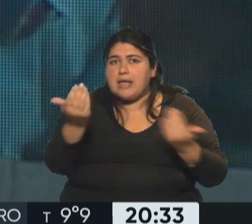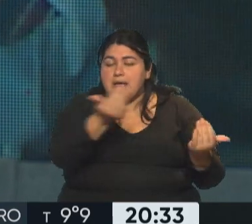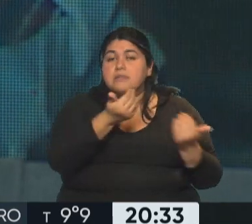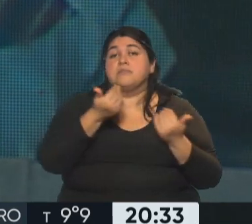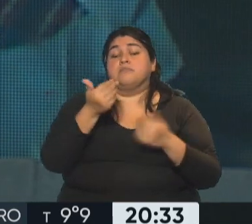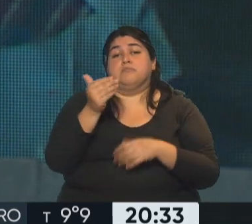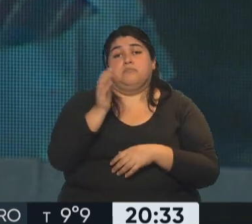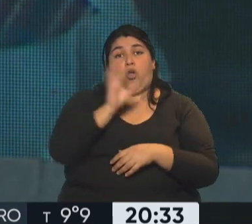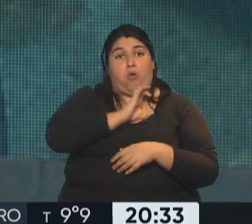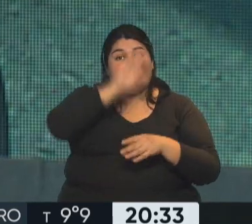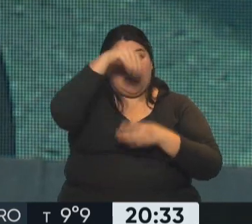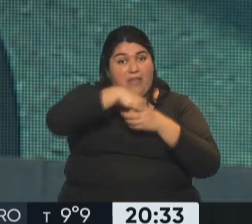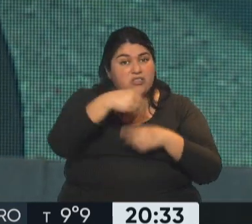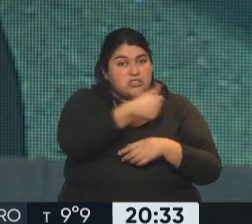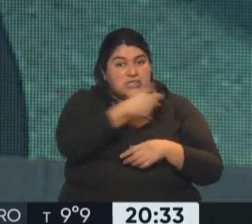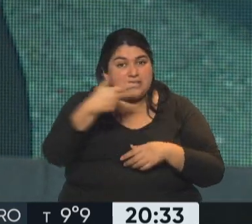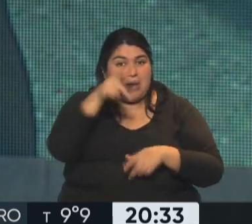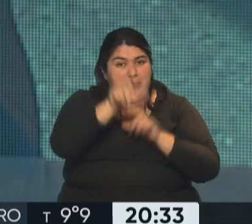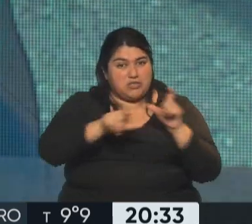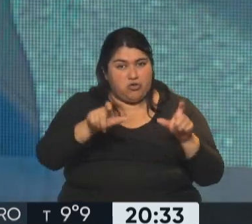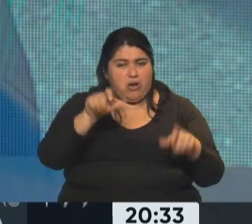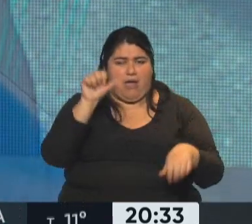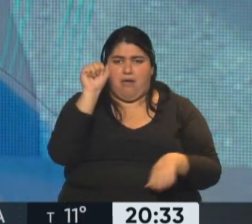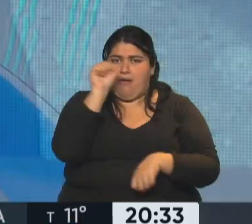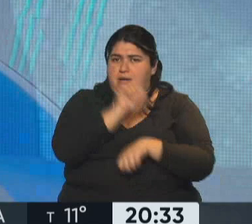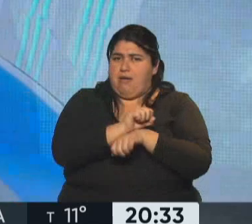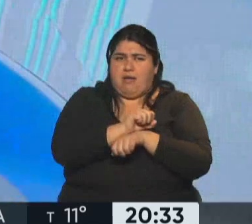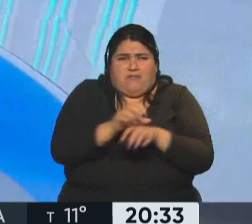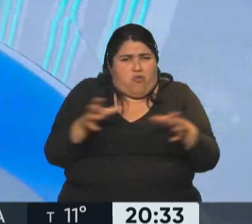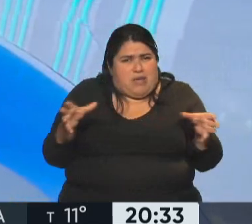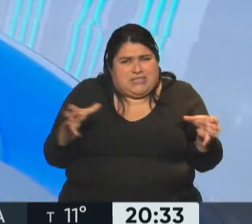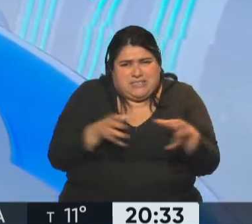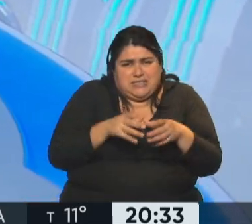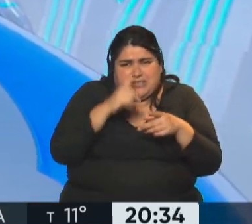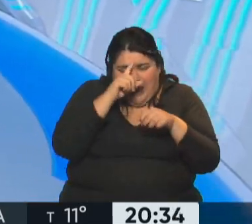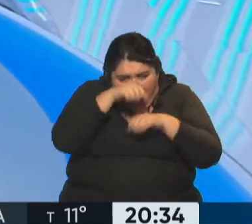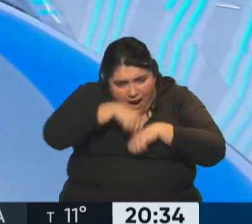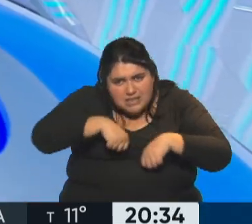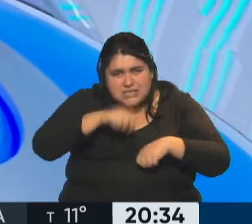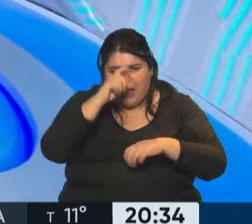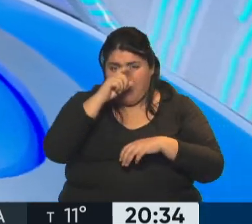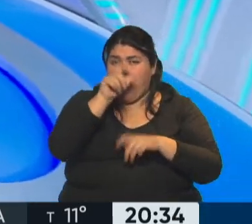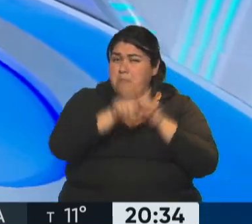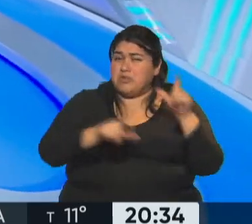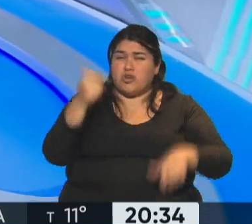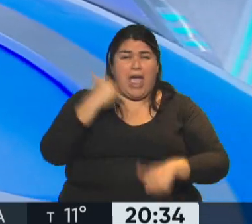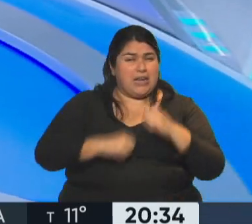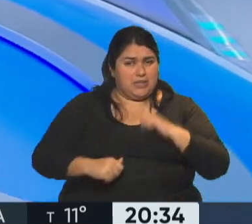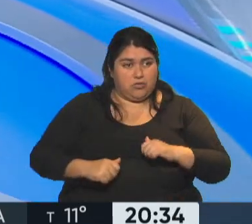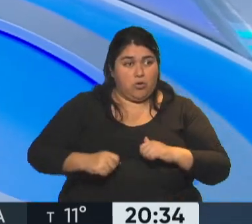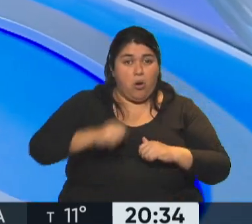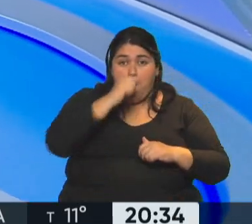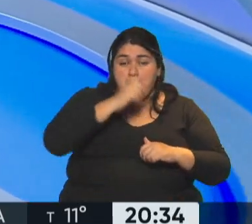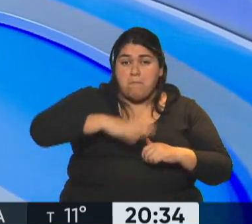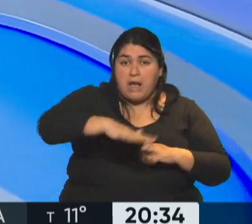comisaría 63 personas, las tenían completamente agazapadas, agachadas, muchos heridos. En un patio